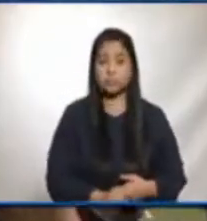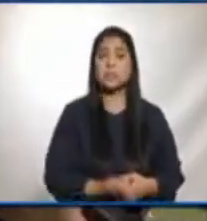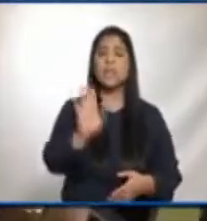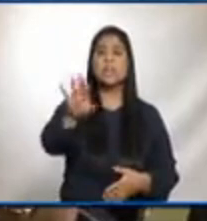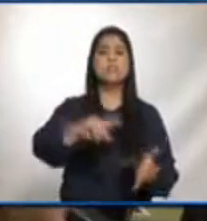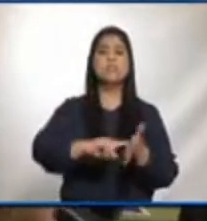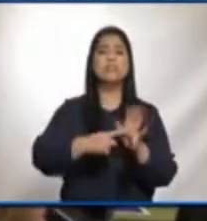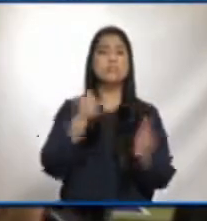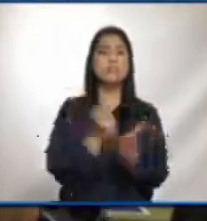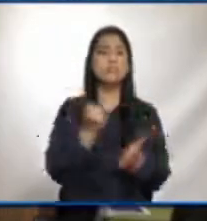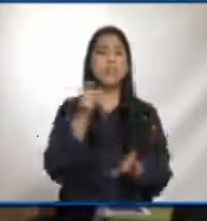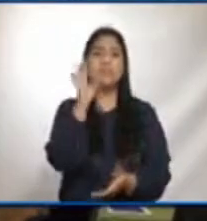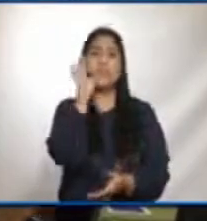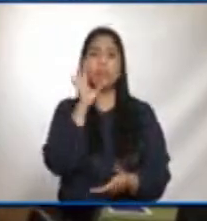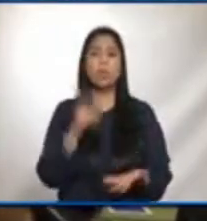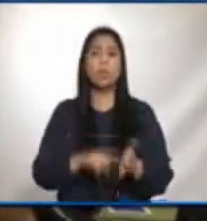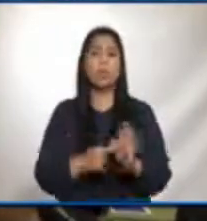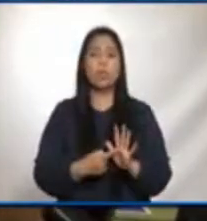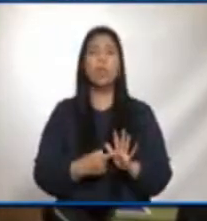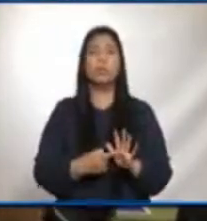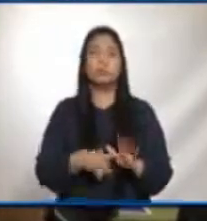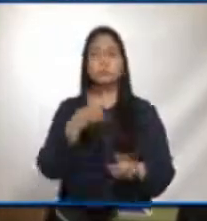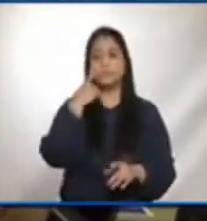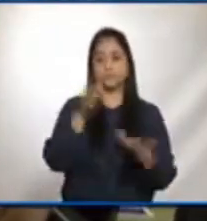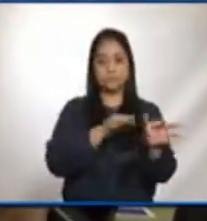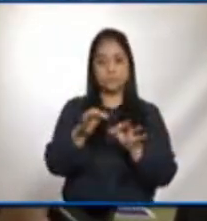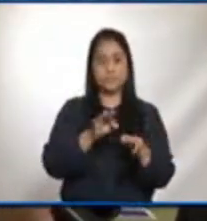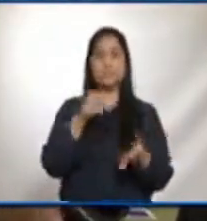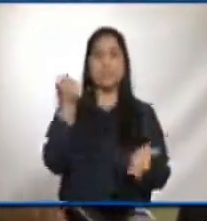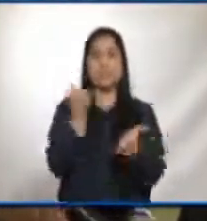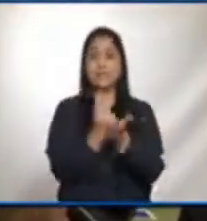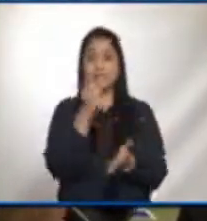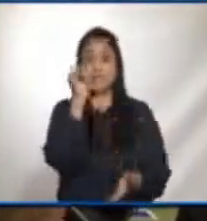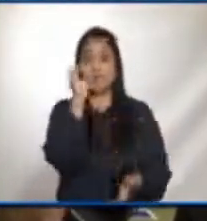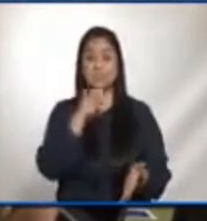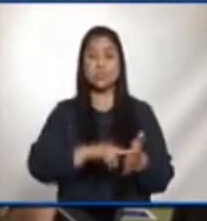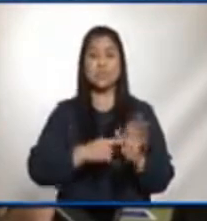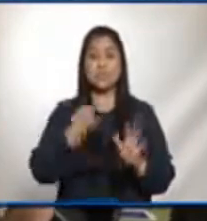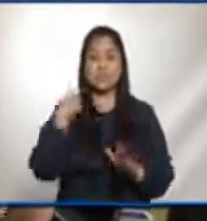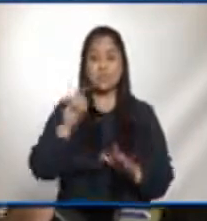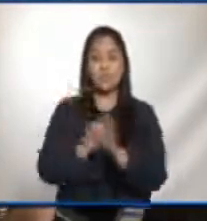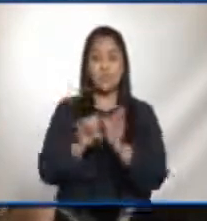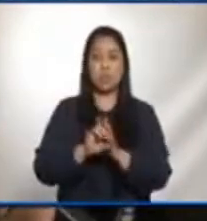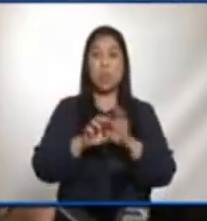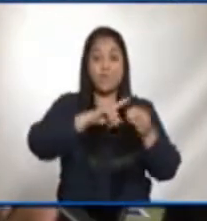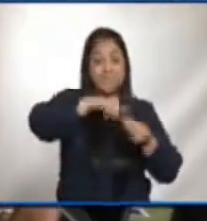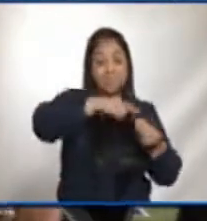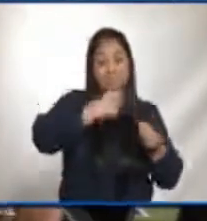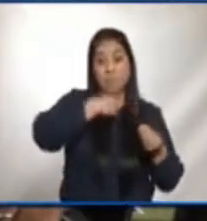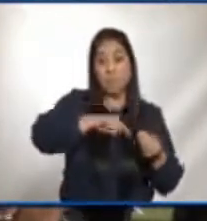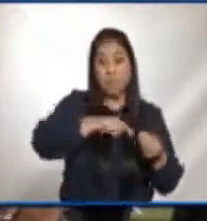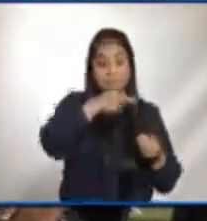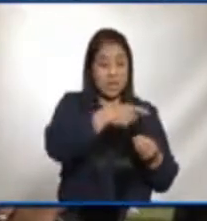combate a la pobreza que le ha sido asignado ya al Ministerio de Economía para que podamos determinarla a través